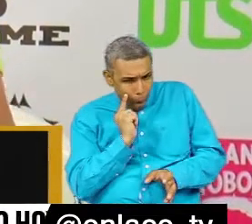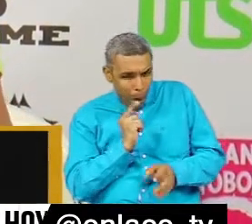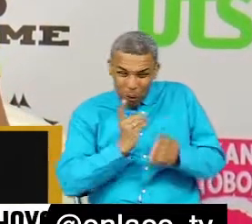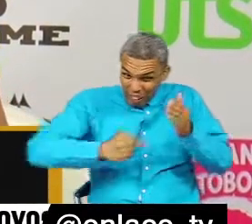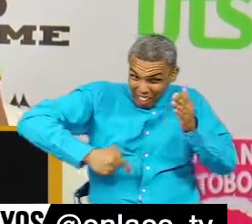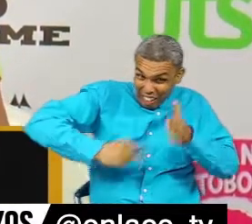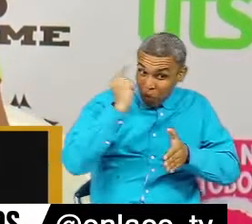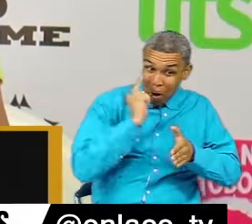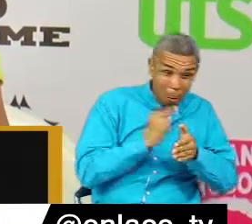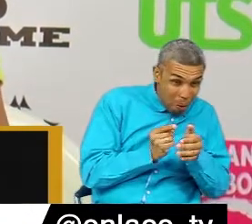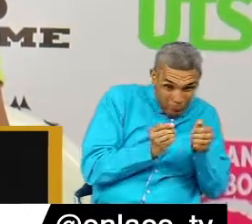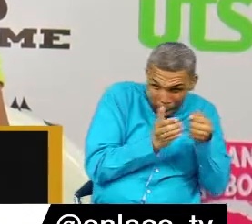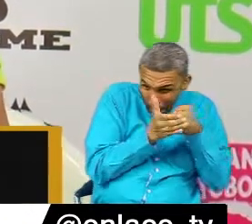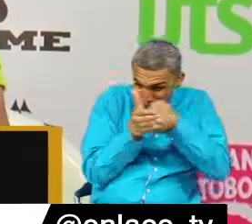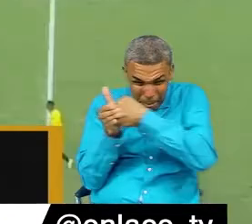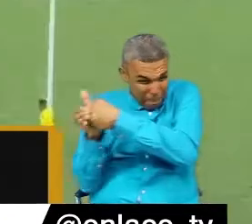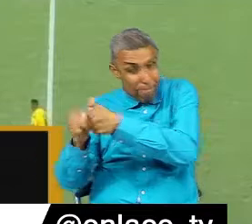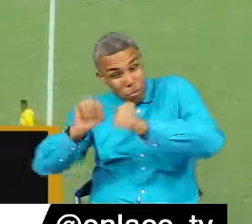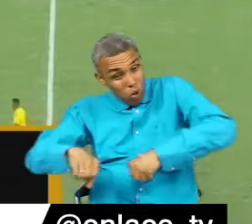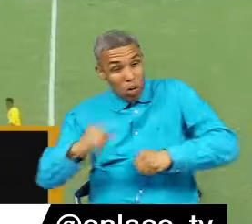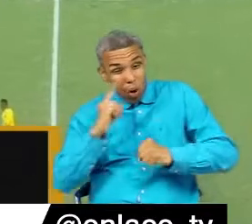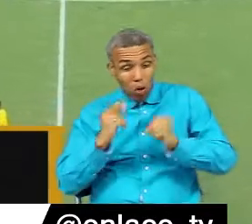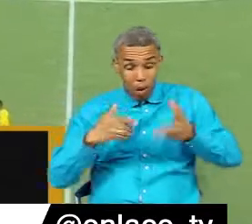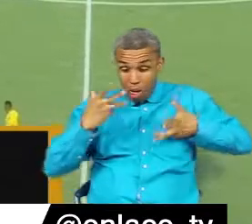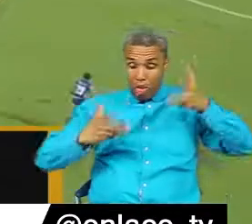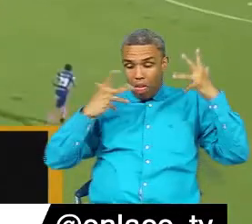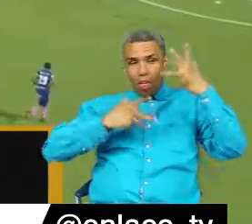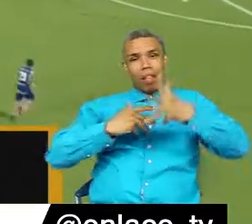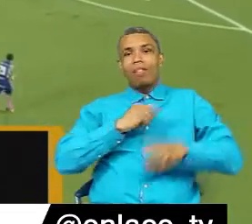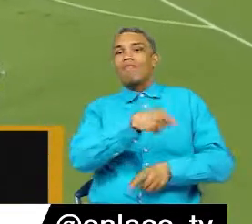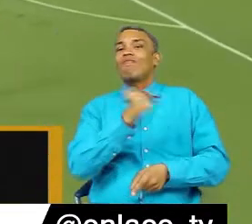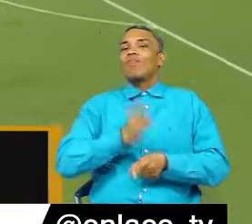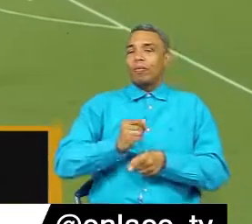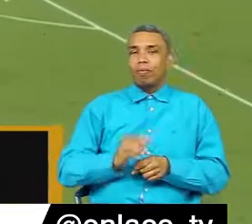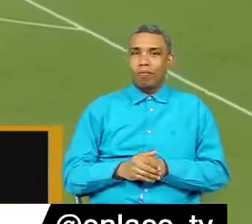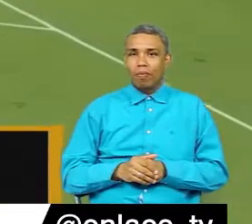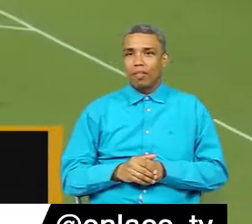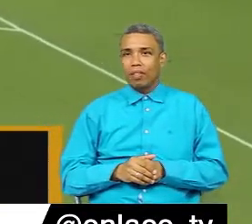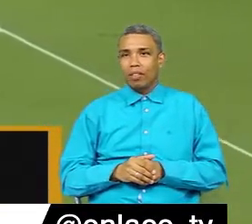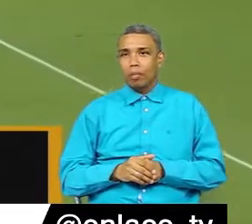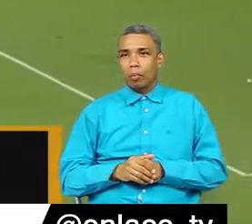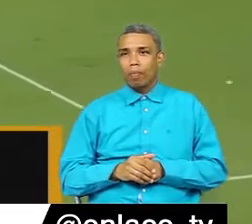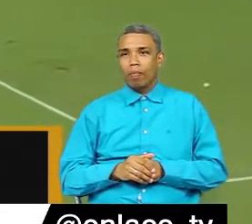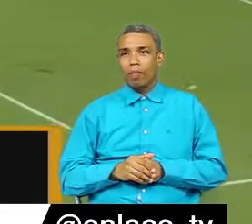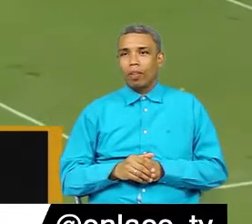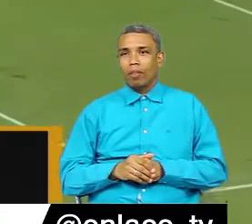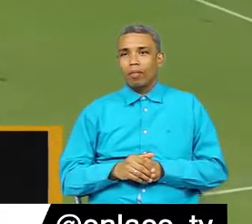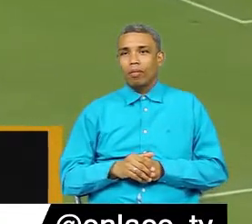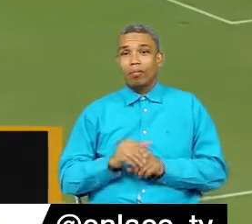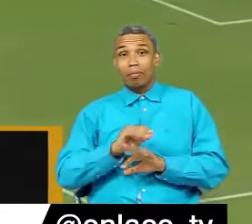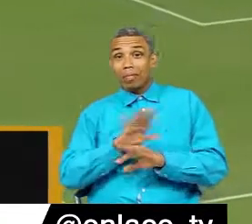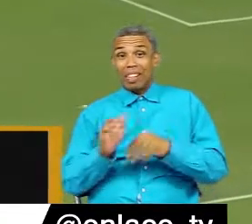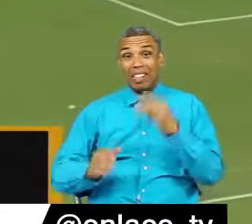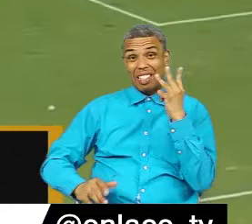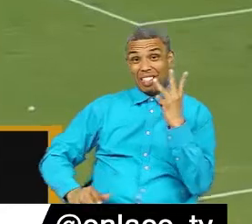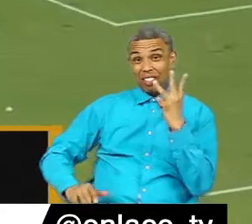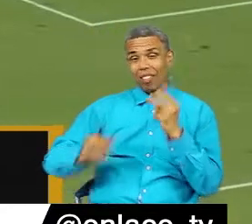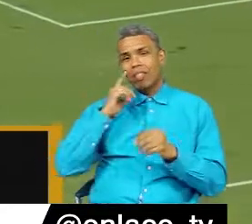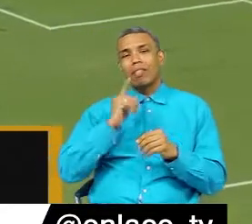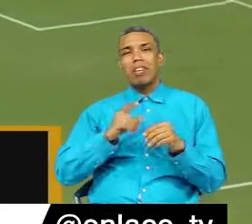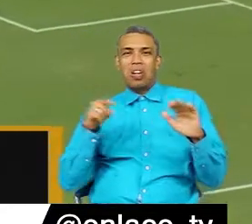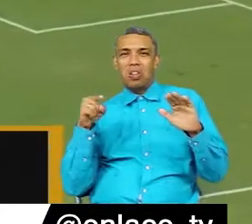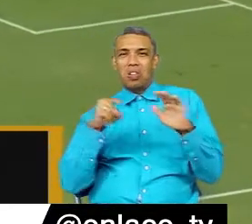las felicitaciones para los muchachos, yo creo que hicieron un esfuerzo grandísimo. A 5 minutos del final, John Vázquez anotó el gol que puso a vibrar la